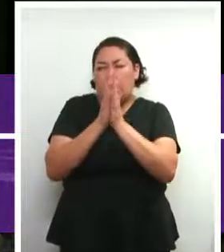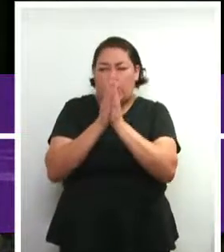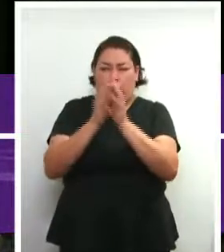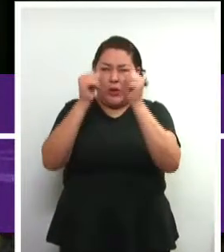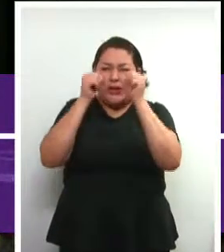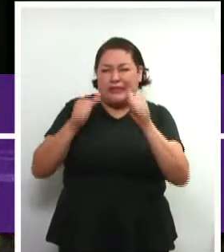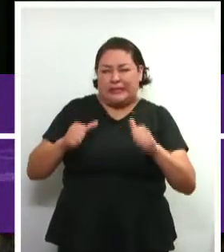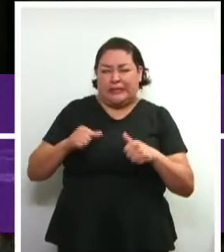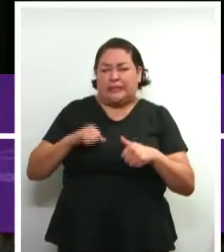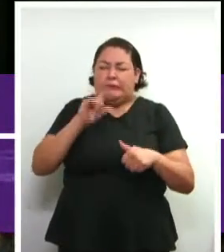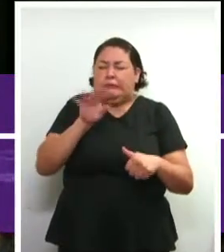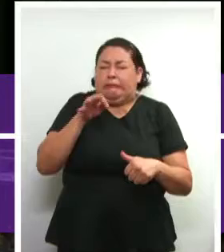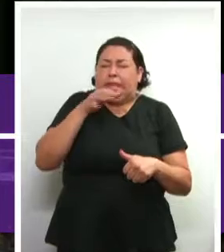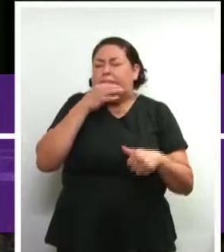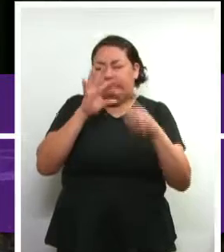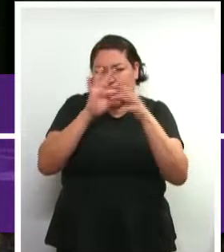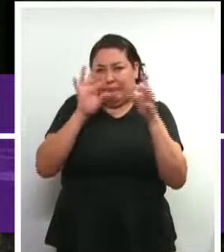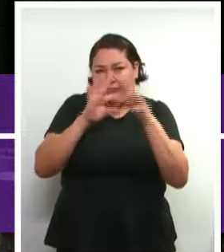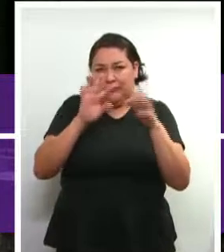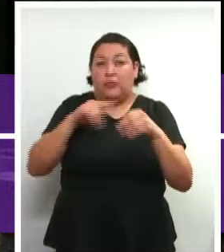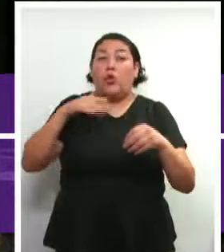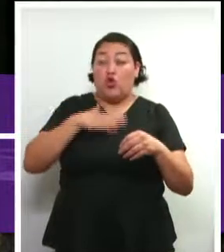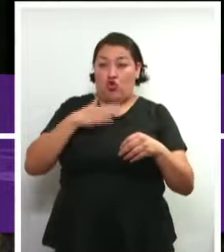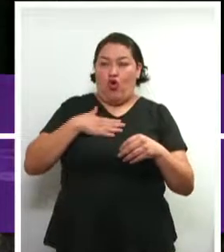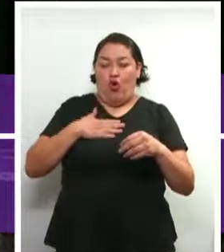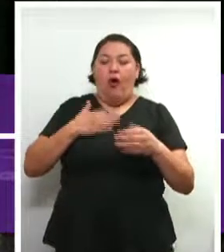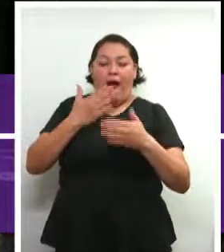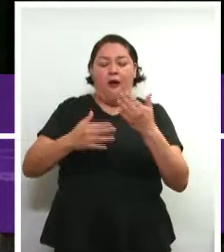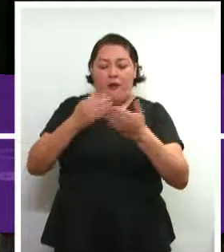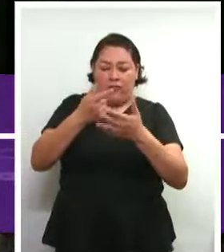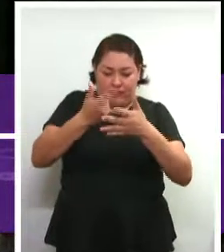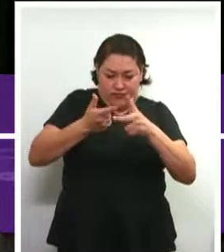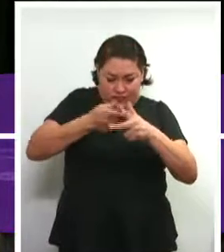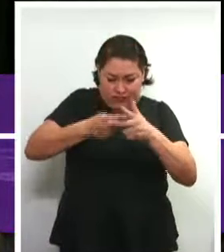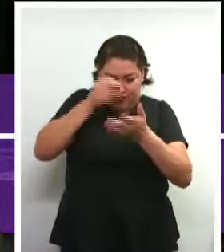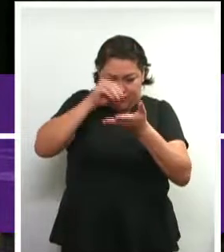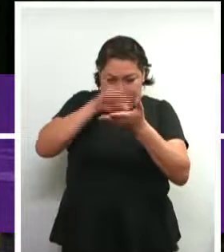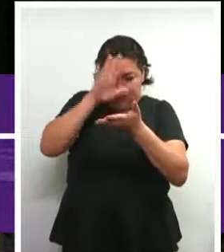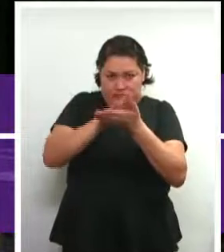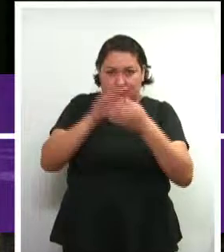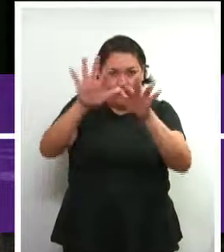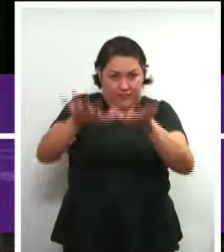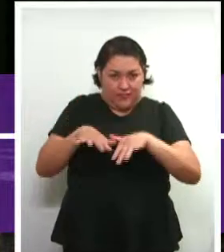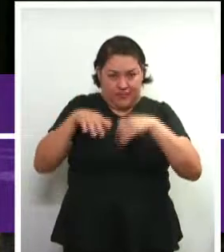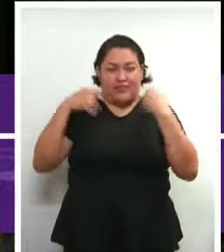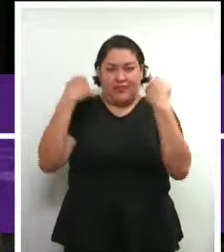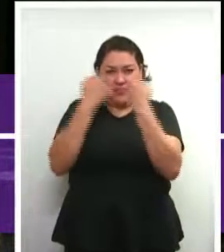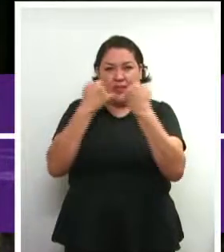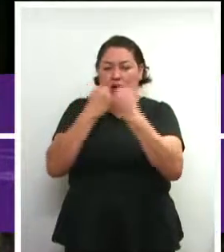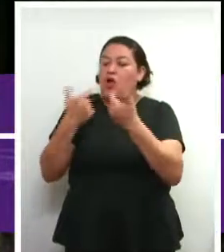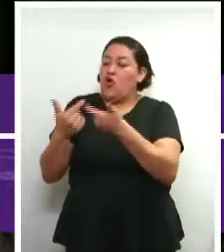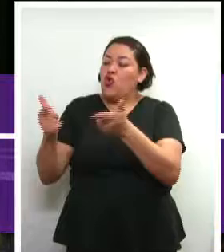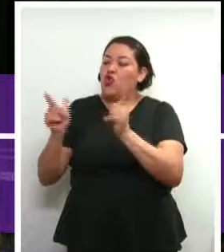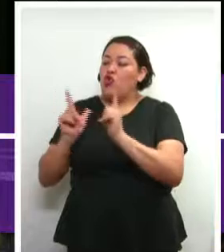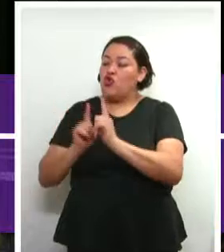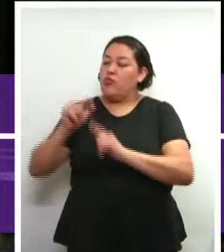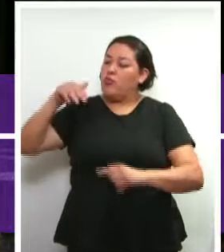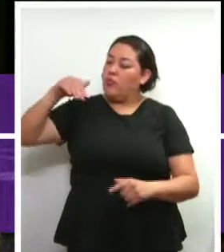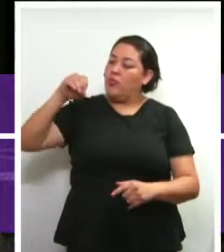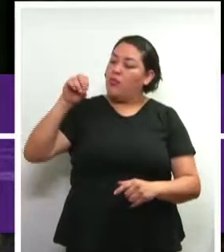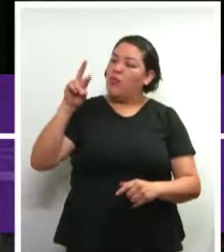de su atención. He registrado al día de hoy, como diputada constituyente del Grupo Parlamentario de